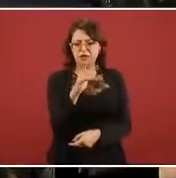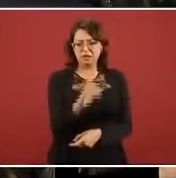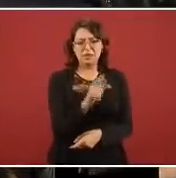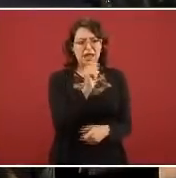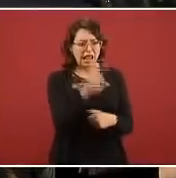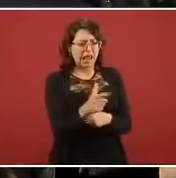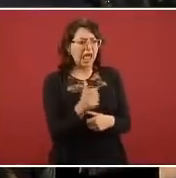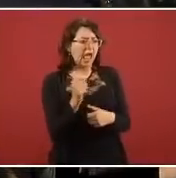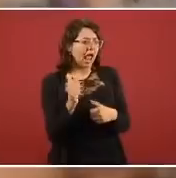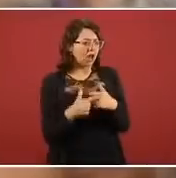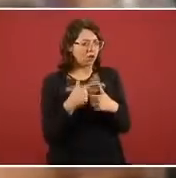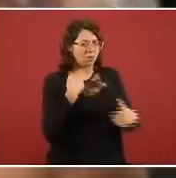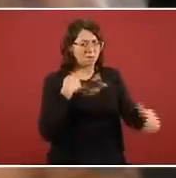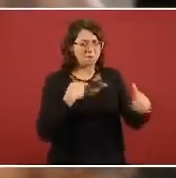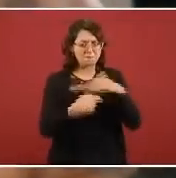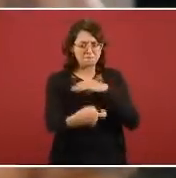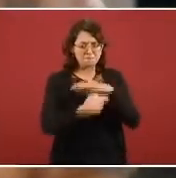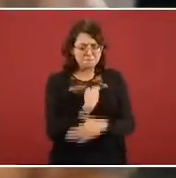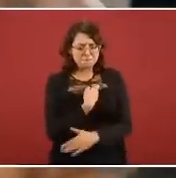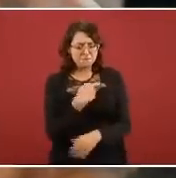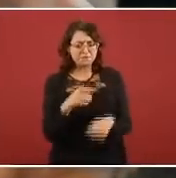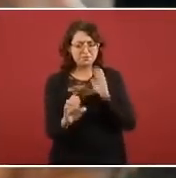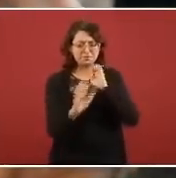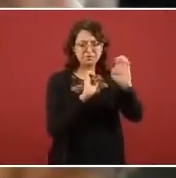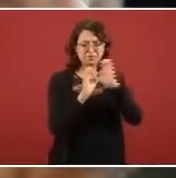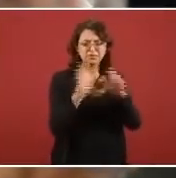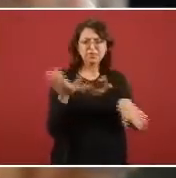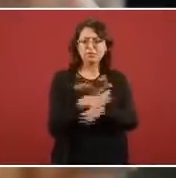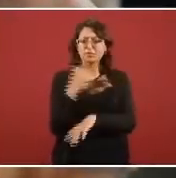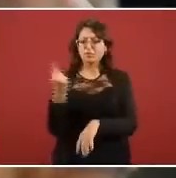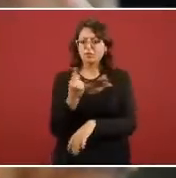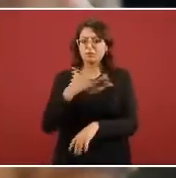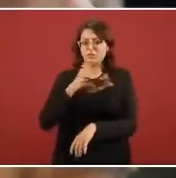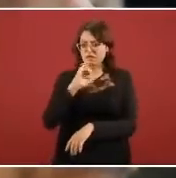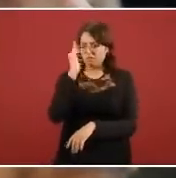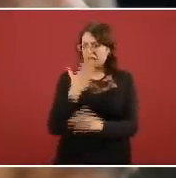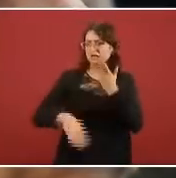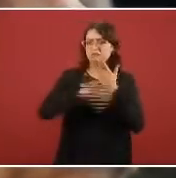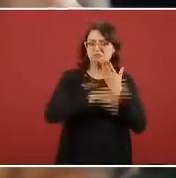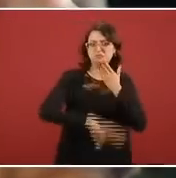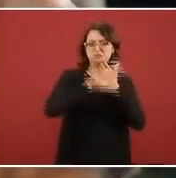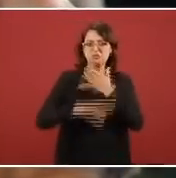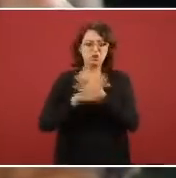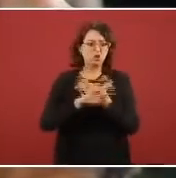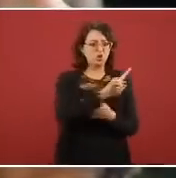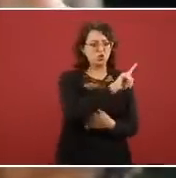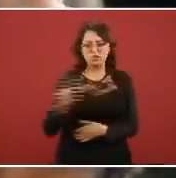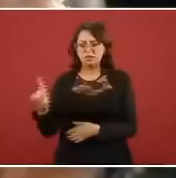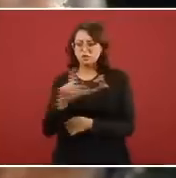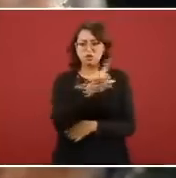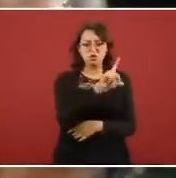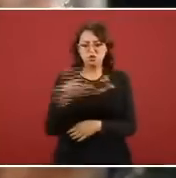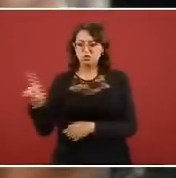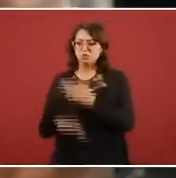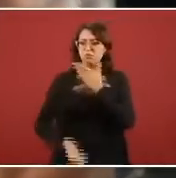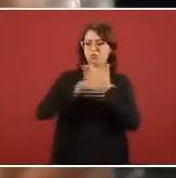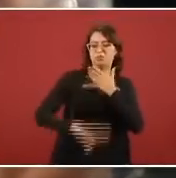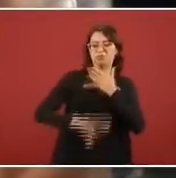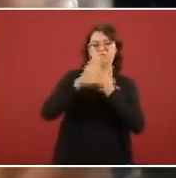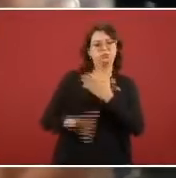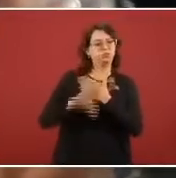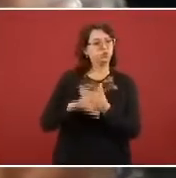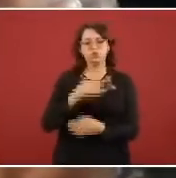pagó por esa entrevista, porque estarle pegando a la credibilidad de un periodista de lunes a domingo, pues desde luego que no está bien, y